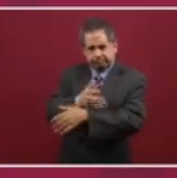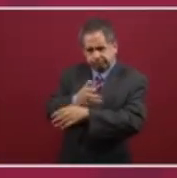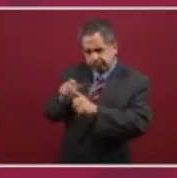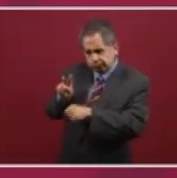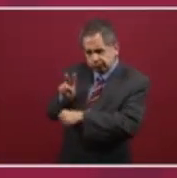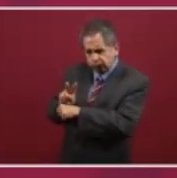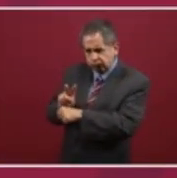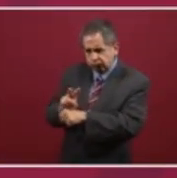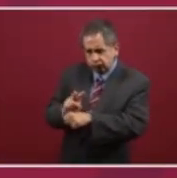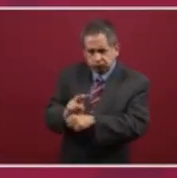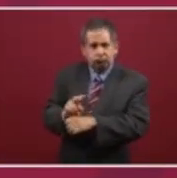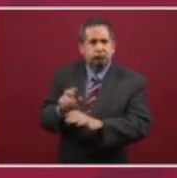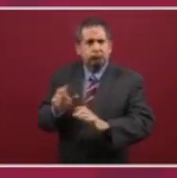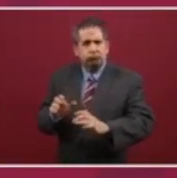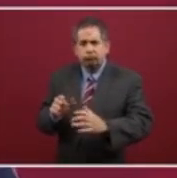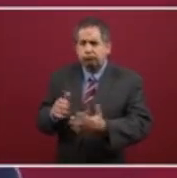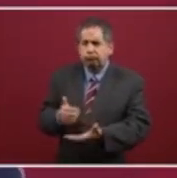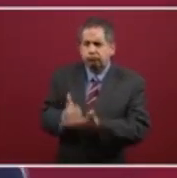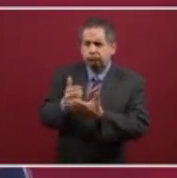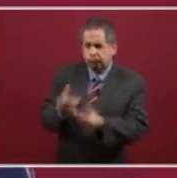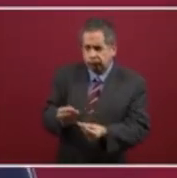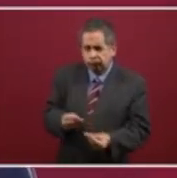en su retorno